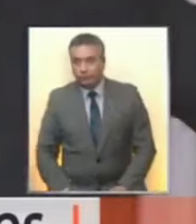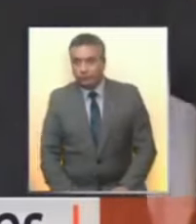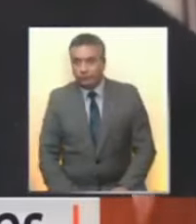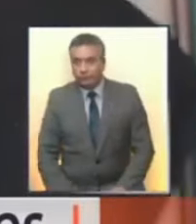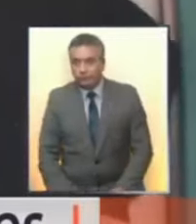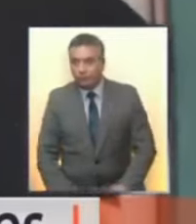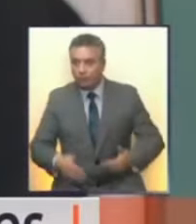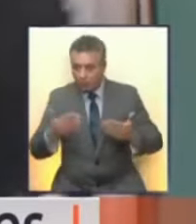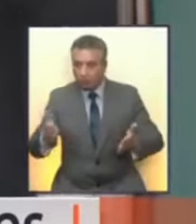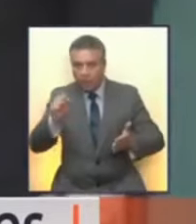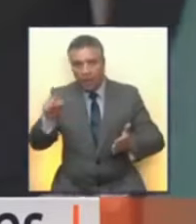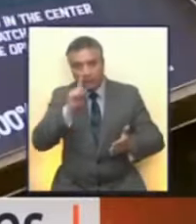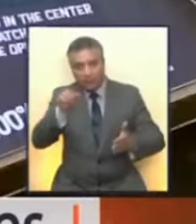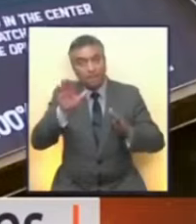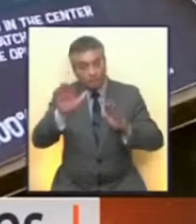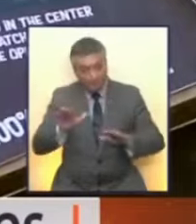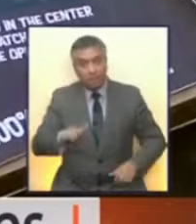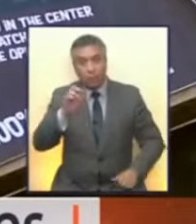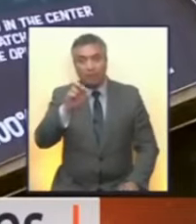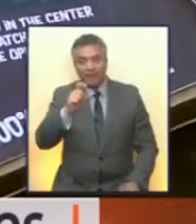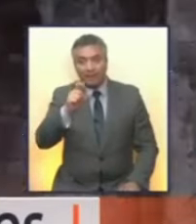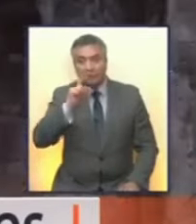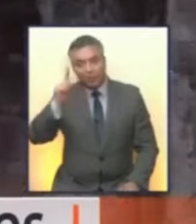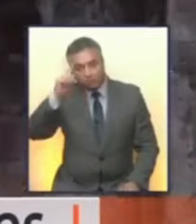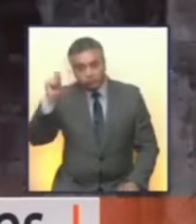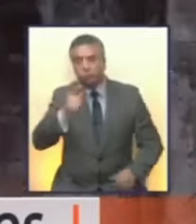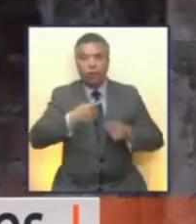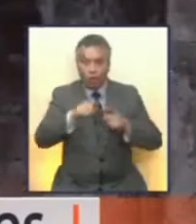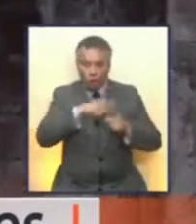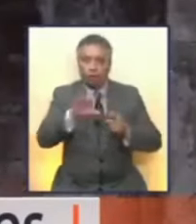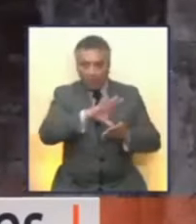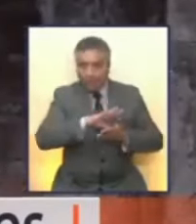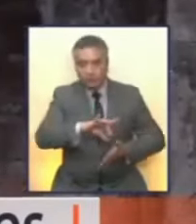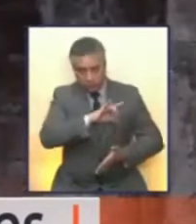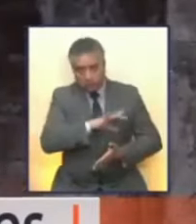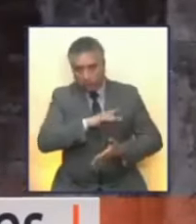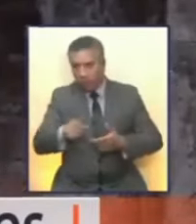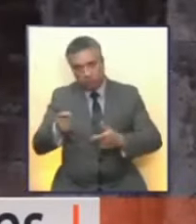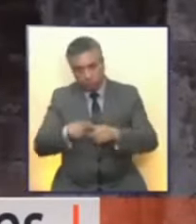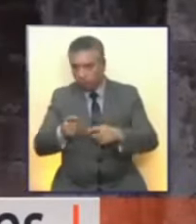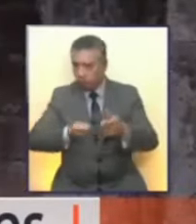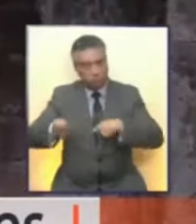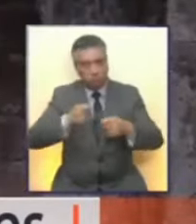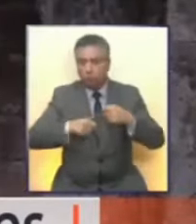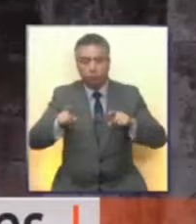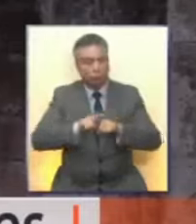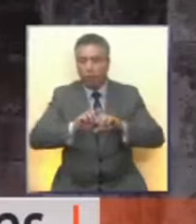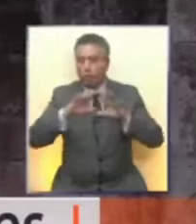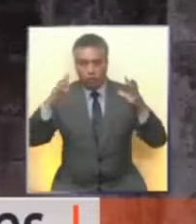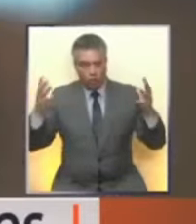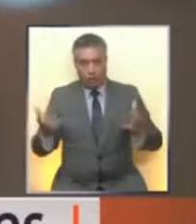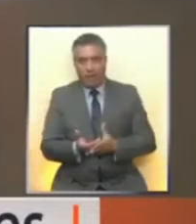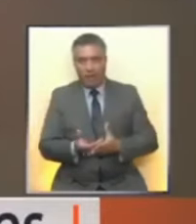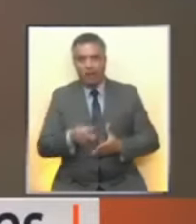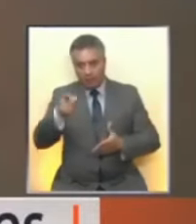Y así es, el mismo Patricio inscribió su invento en otros países y en Chile para comercializarlo de manera global. Es el